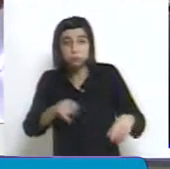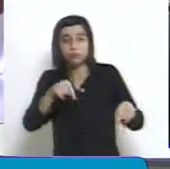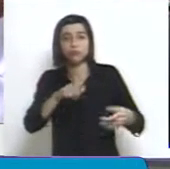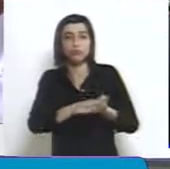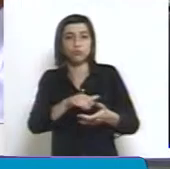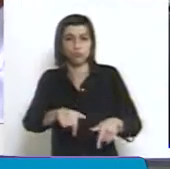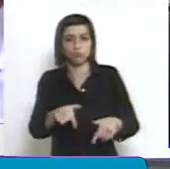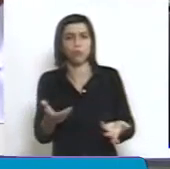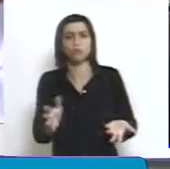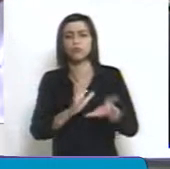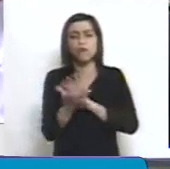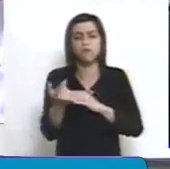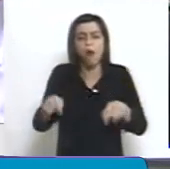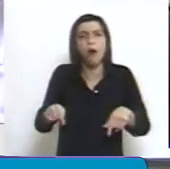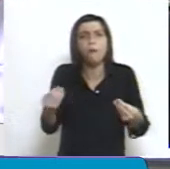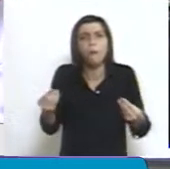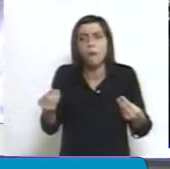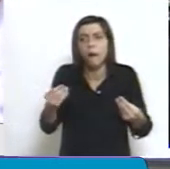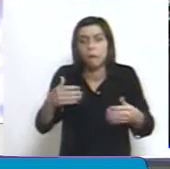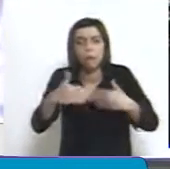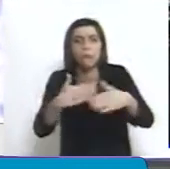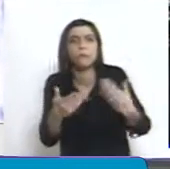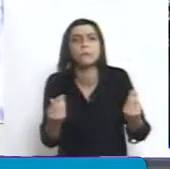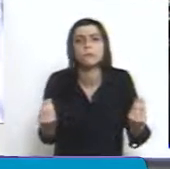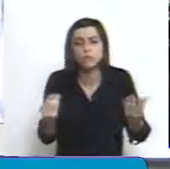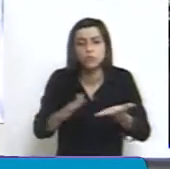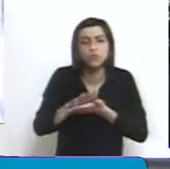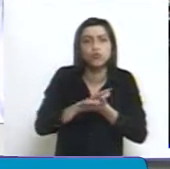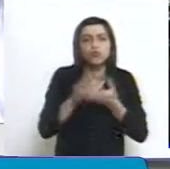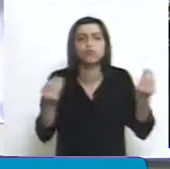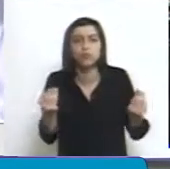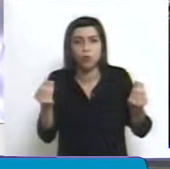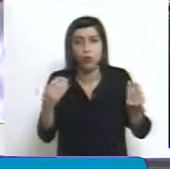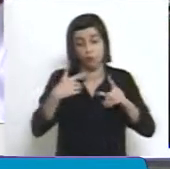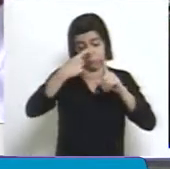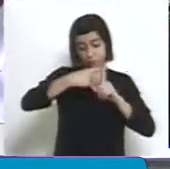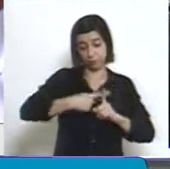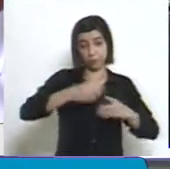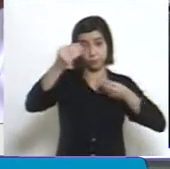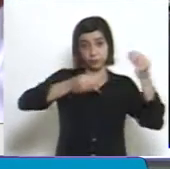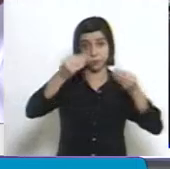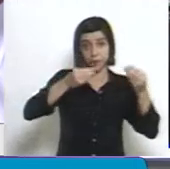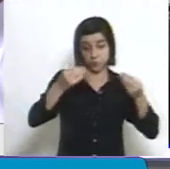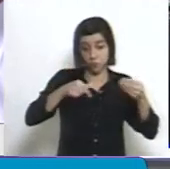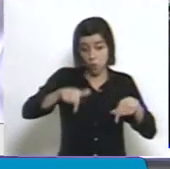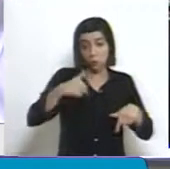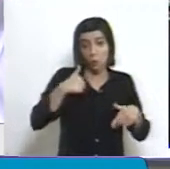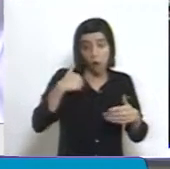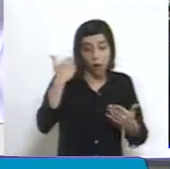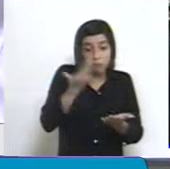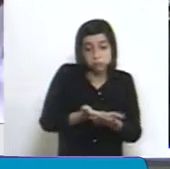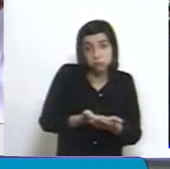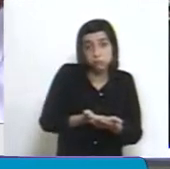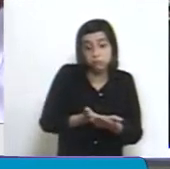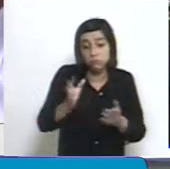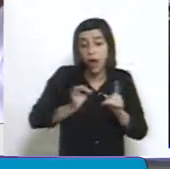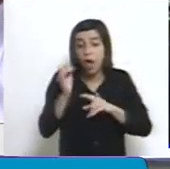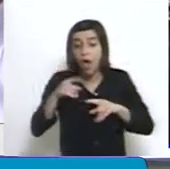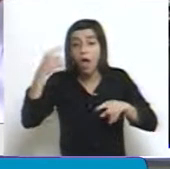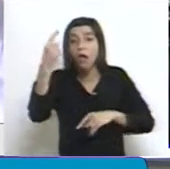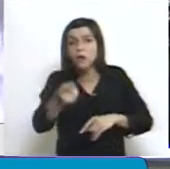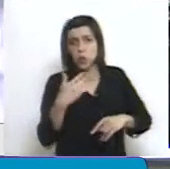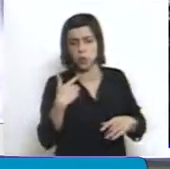cálculo de recursos sobre el que se asienta el presupuesto planteado para el 2016. La verdad es